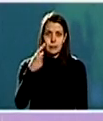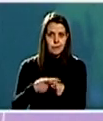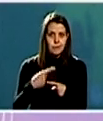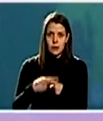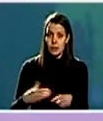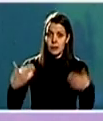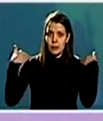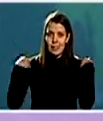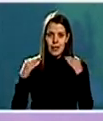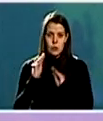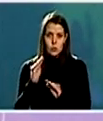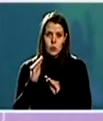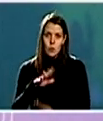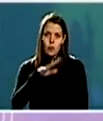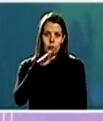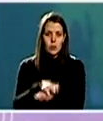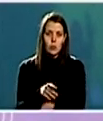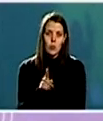administración